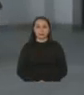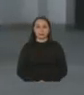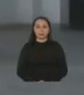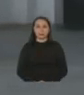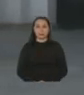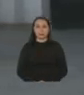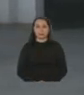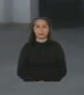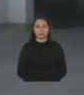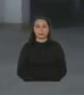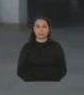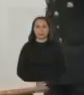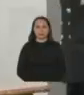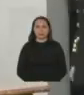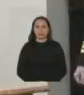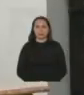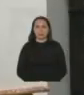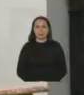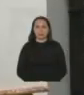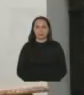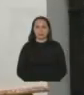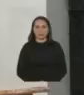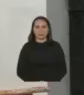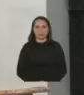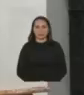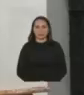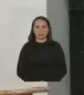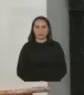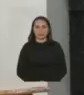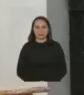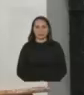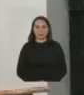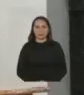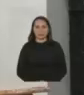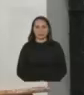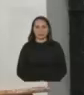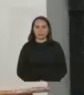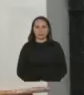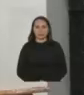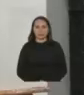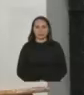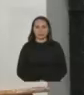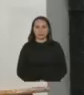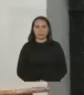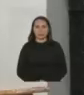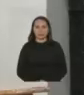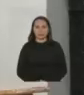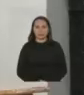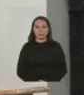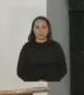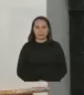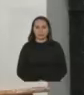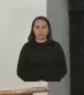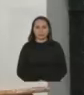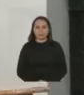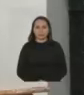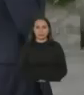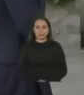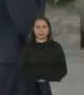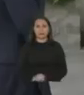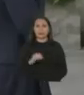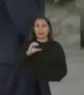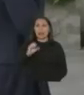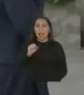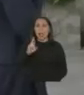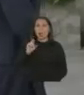futuro. Tengo la mejor opinión política de Carolina Toaá, creo que es una tremenda oportunidad. Ojalá la deje liderar el gabinete. Yo cuando digo esto de los dos almas,